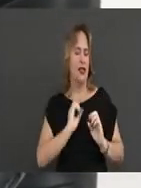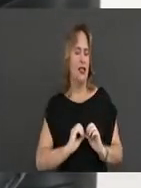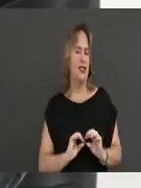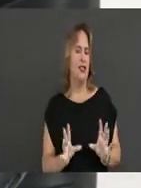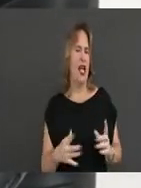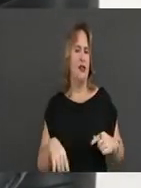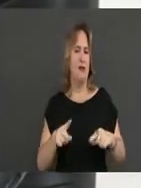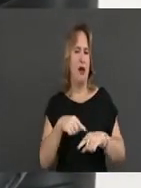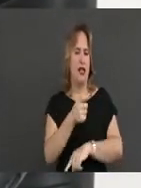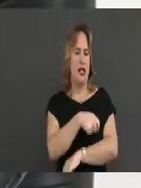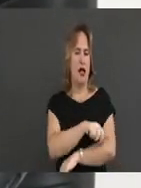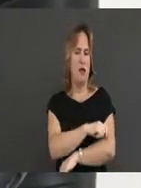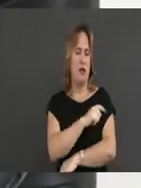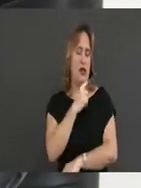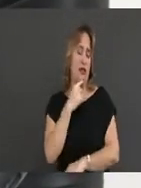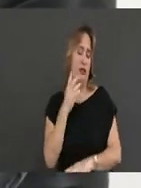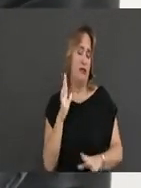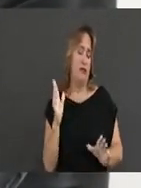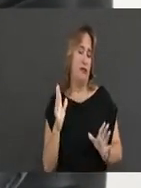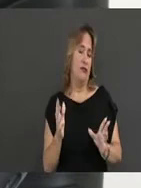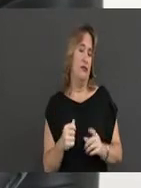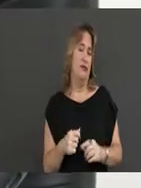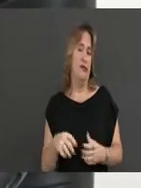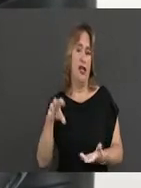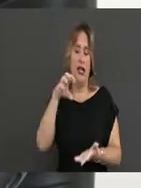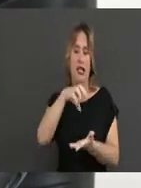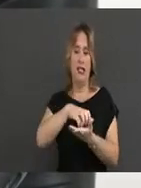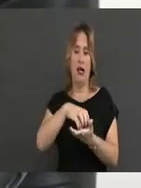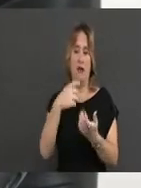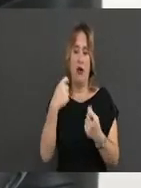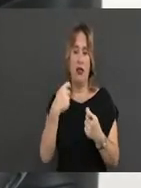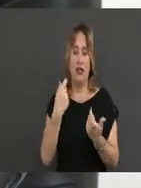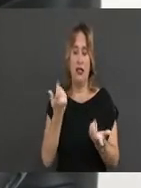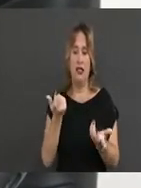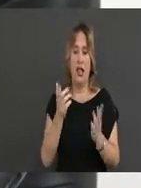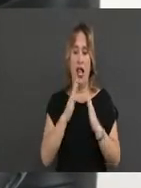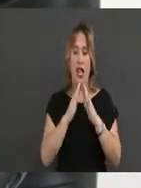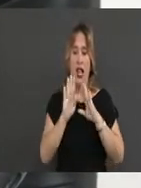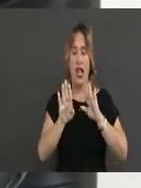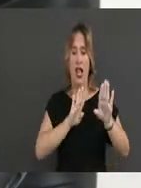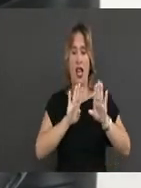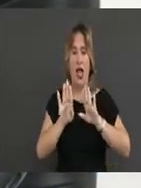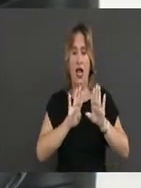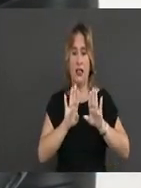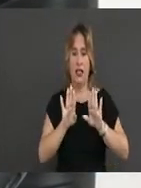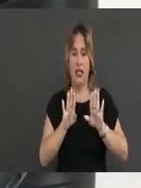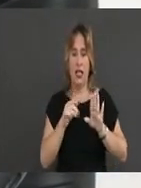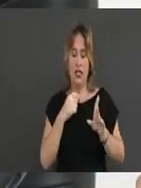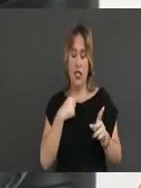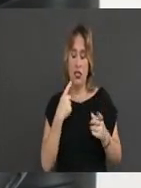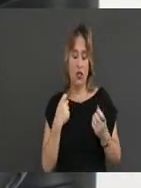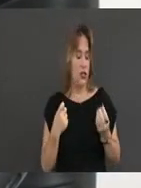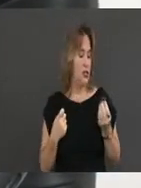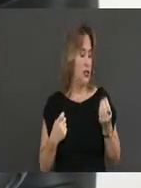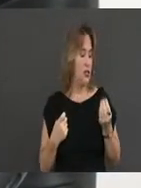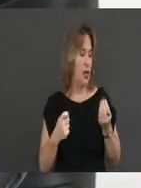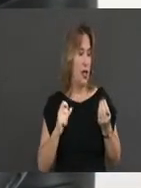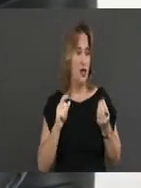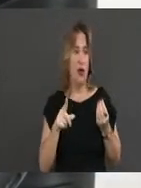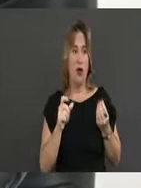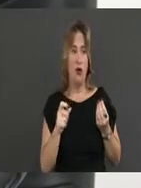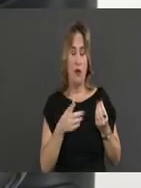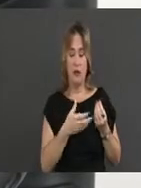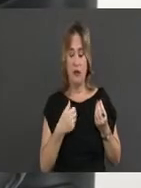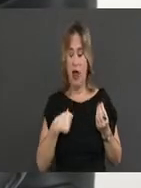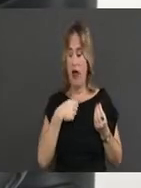cuenta para la población. Pero bueno, el establecimiento, la tienda del barrio, me tuve la necesidad de comprar, pasaron